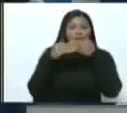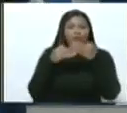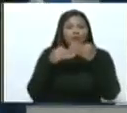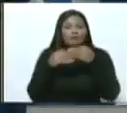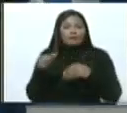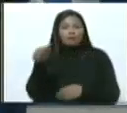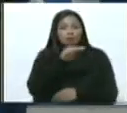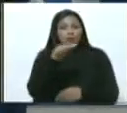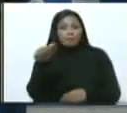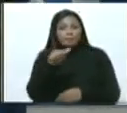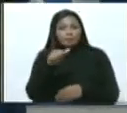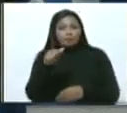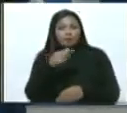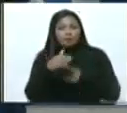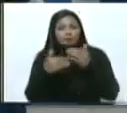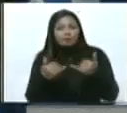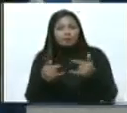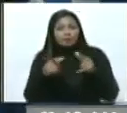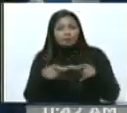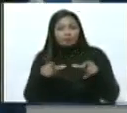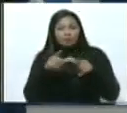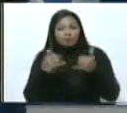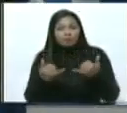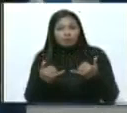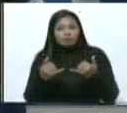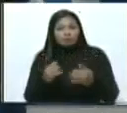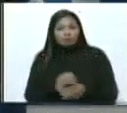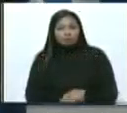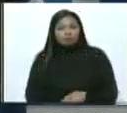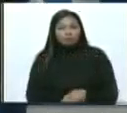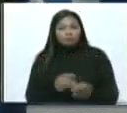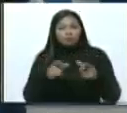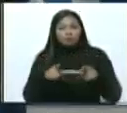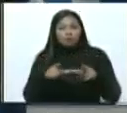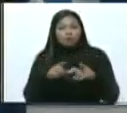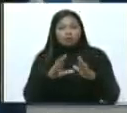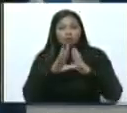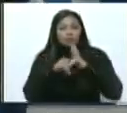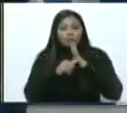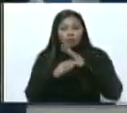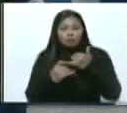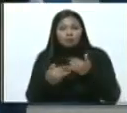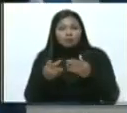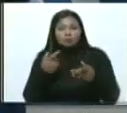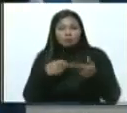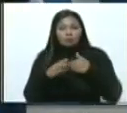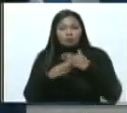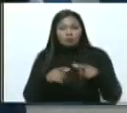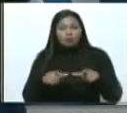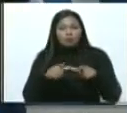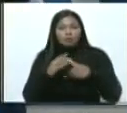camiones de este aserradero. Los materiales hurtados eran transportados hacia la zona